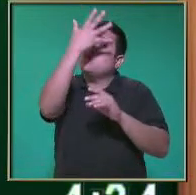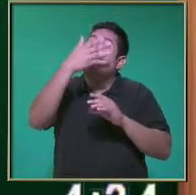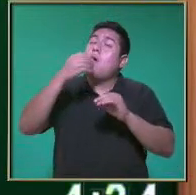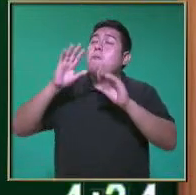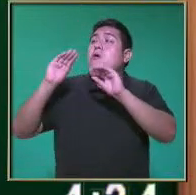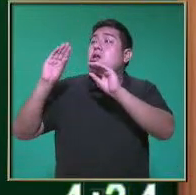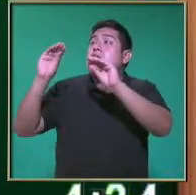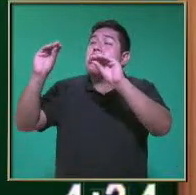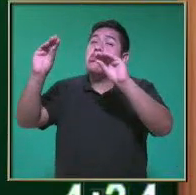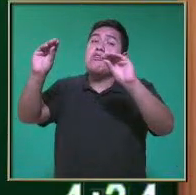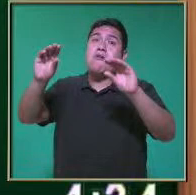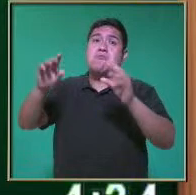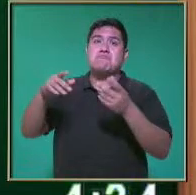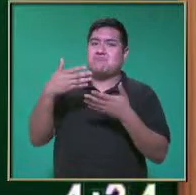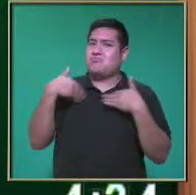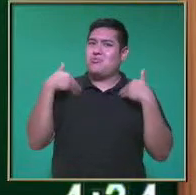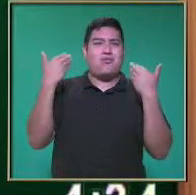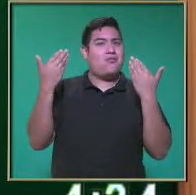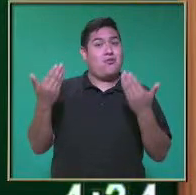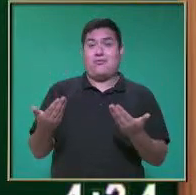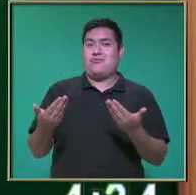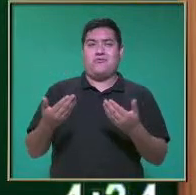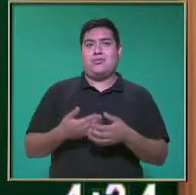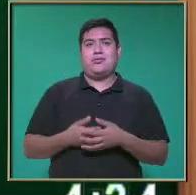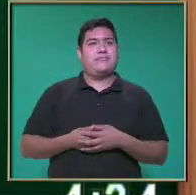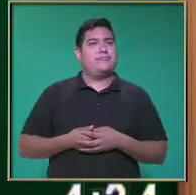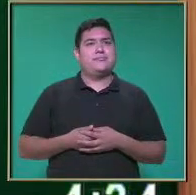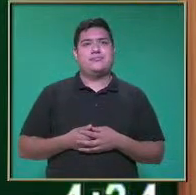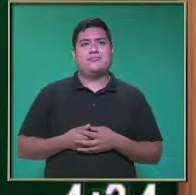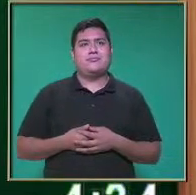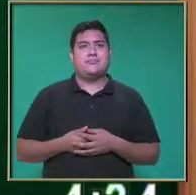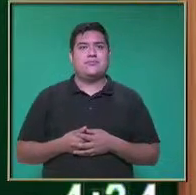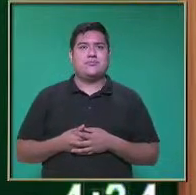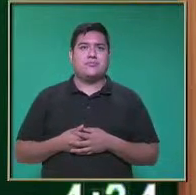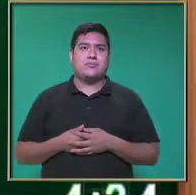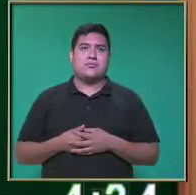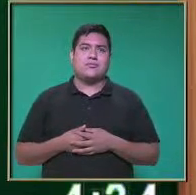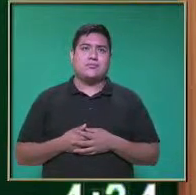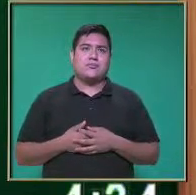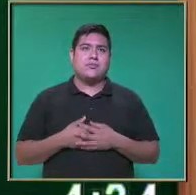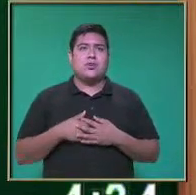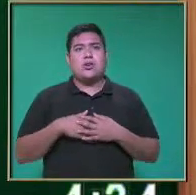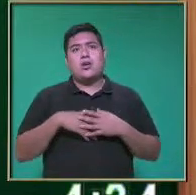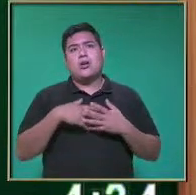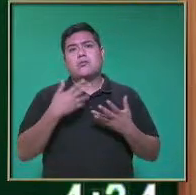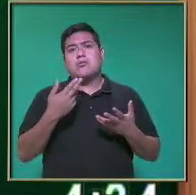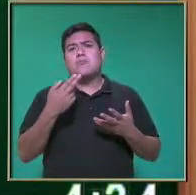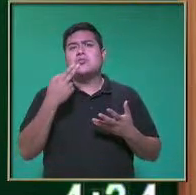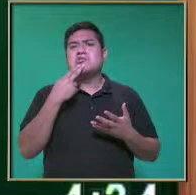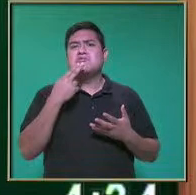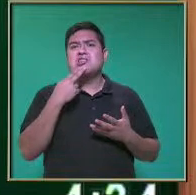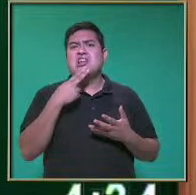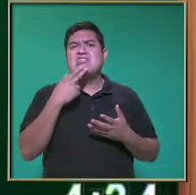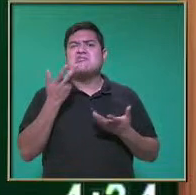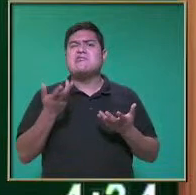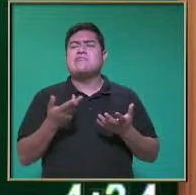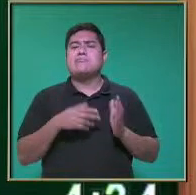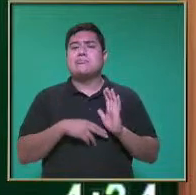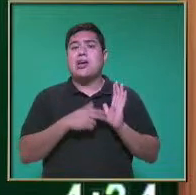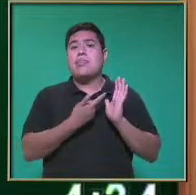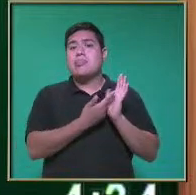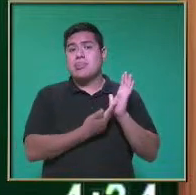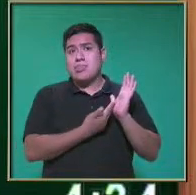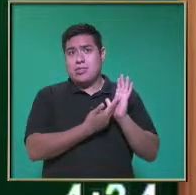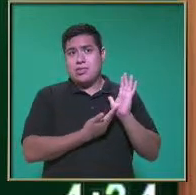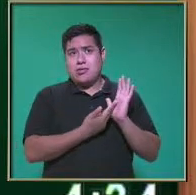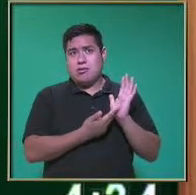cosas solamente para conseguir algo a cambio. Then we have the type of graphics. ¿Qué tipo de gráficos identificamos